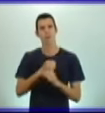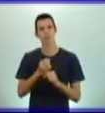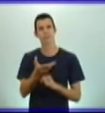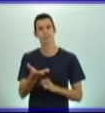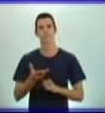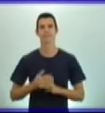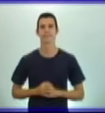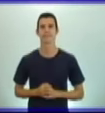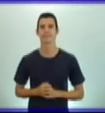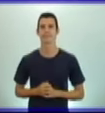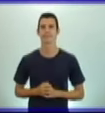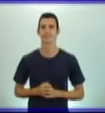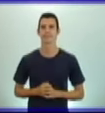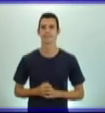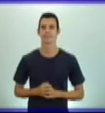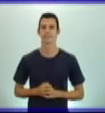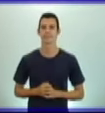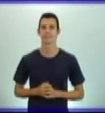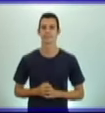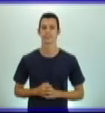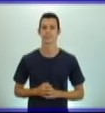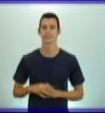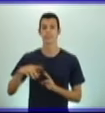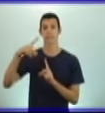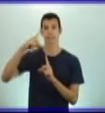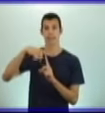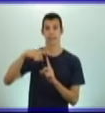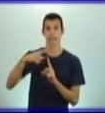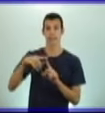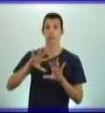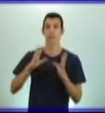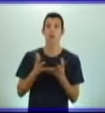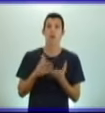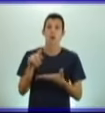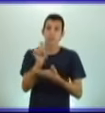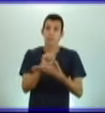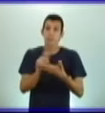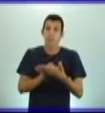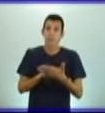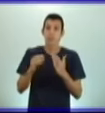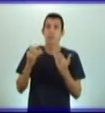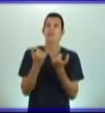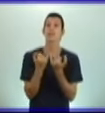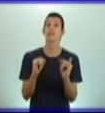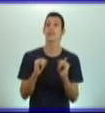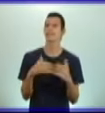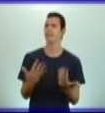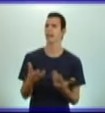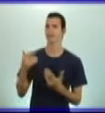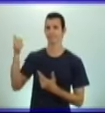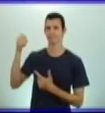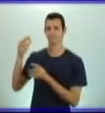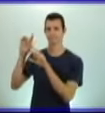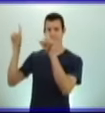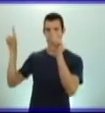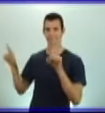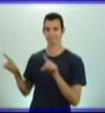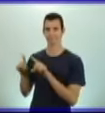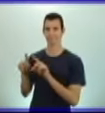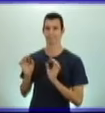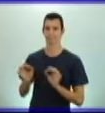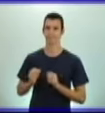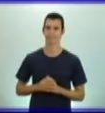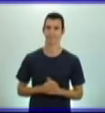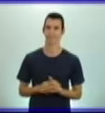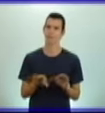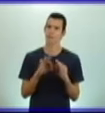el siguiente. Haciendo uso, y aquí sí le pedimos a las familias también que nos ayuden, que copien el inciso B y C, y el estudiante puede copiar